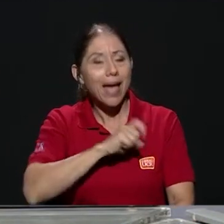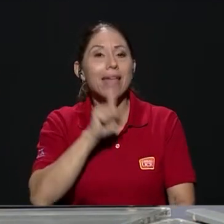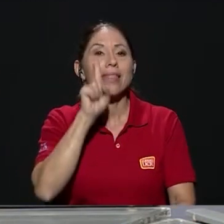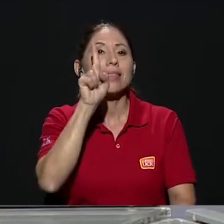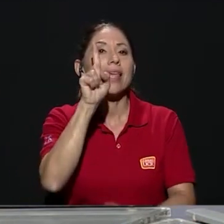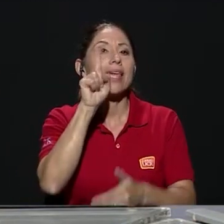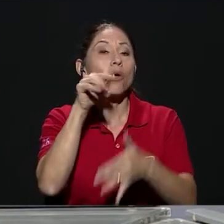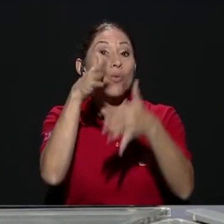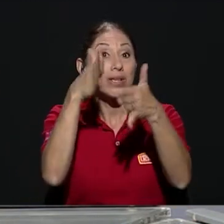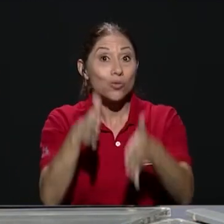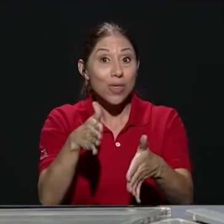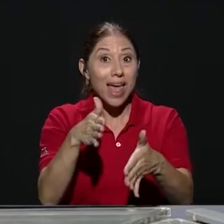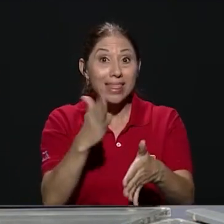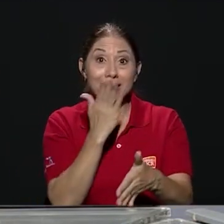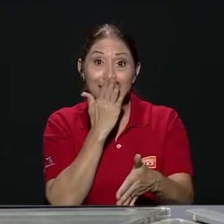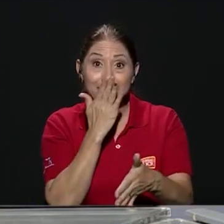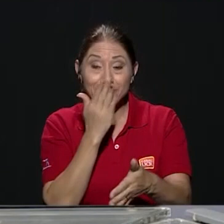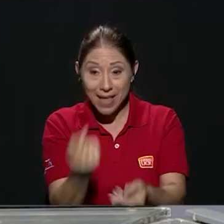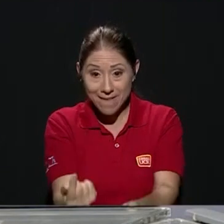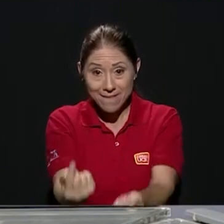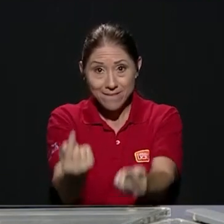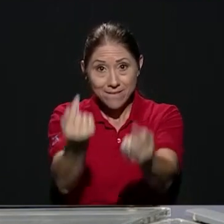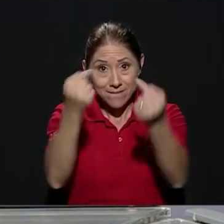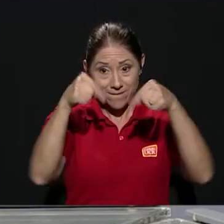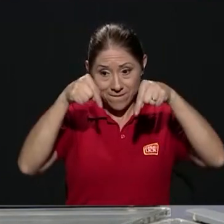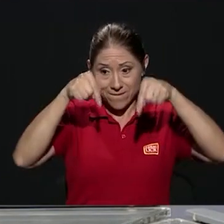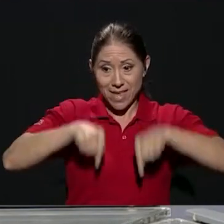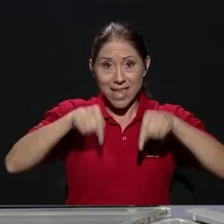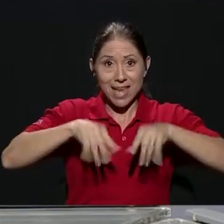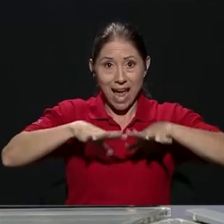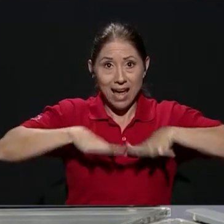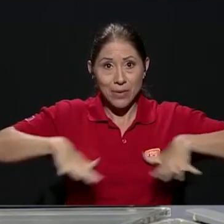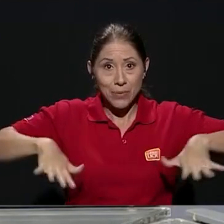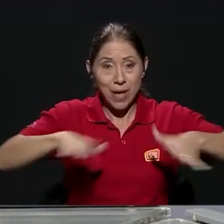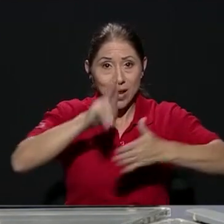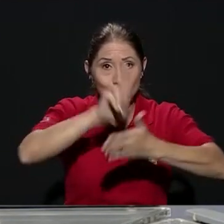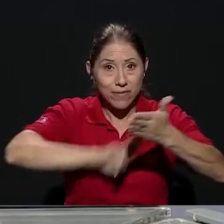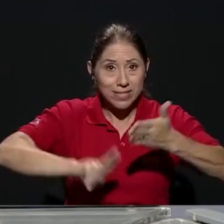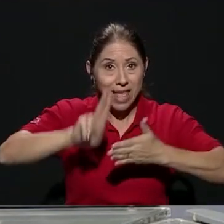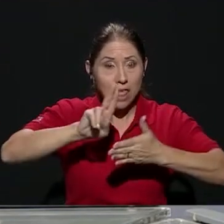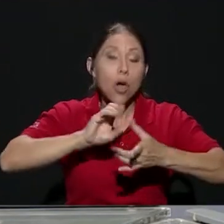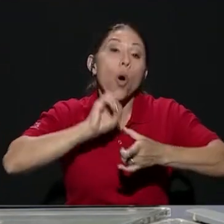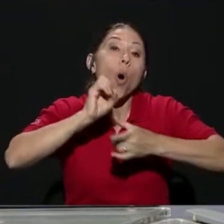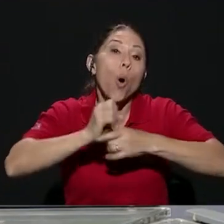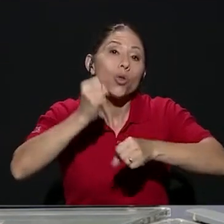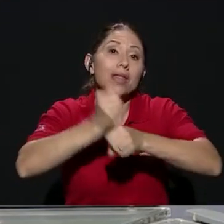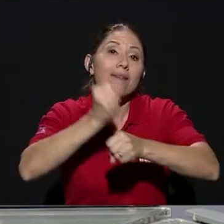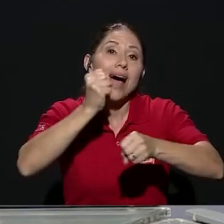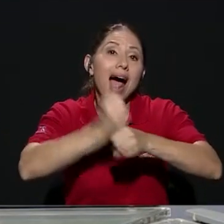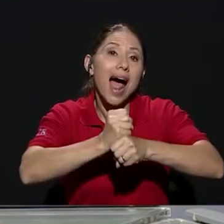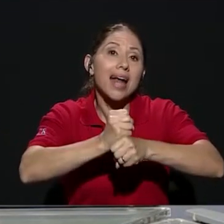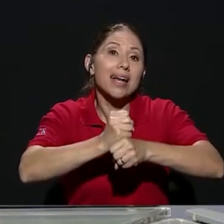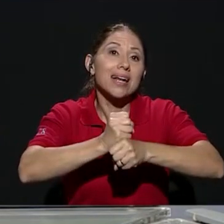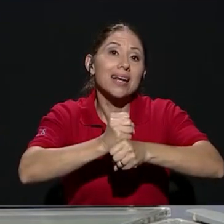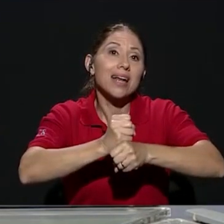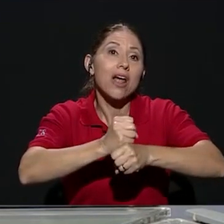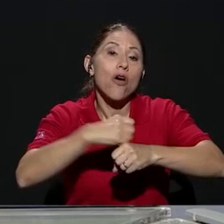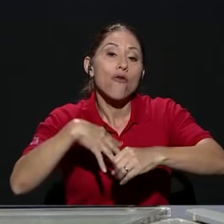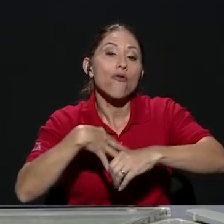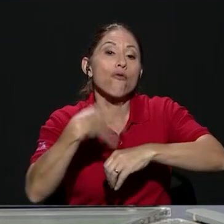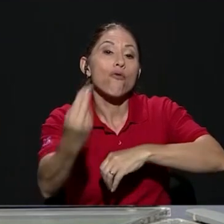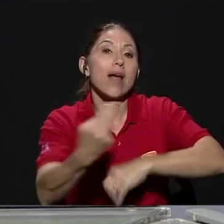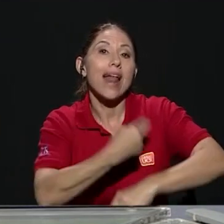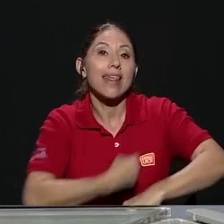estudiante a las universidades, a las sedes, o trabajar en comunidades fuera de